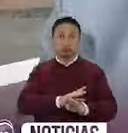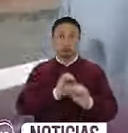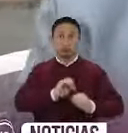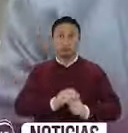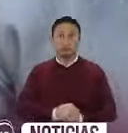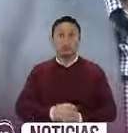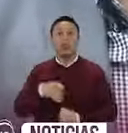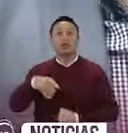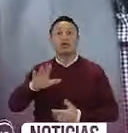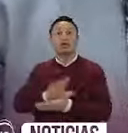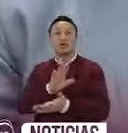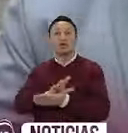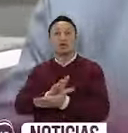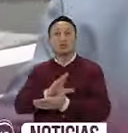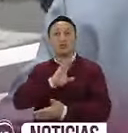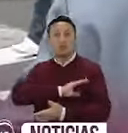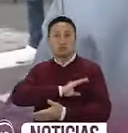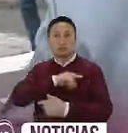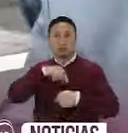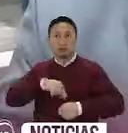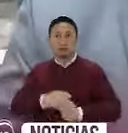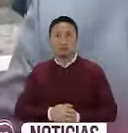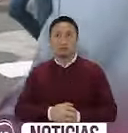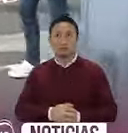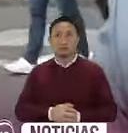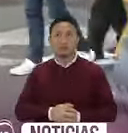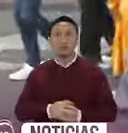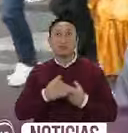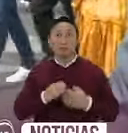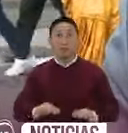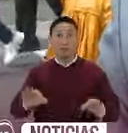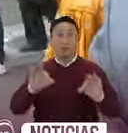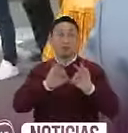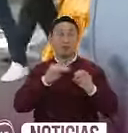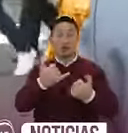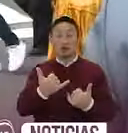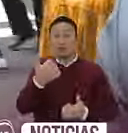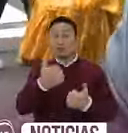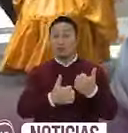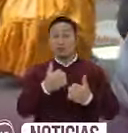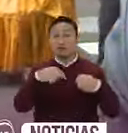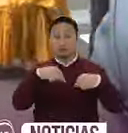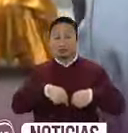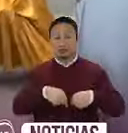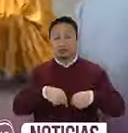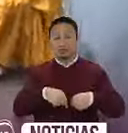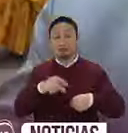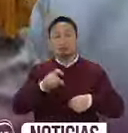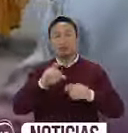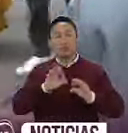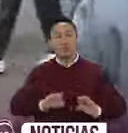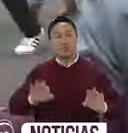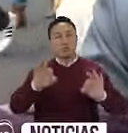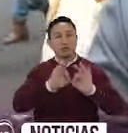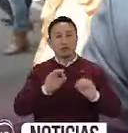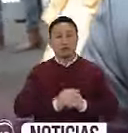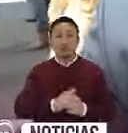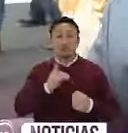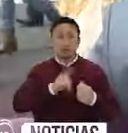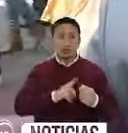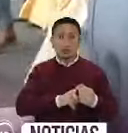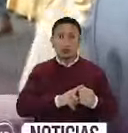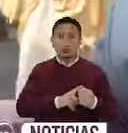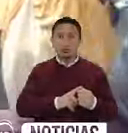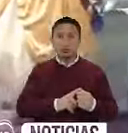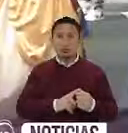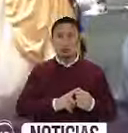las unidades educativas municipales. Es fundamental que, a pesar de la crisis que estamos viviendo en estos momentos, sepamos que Quito es